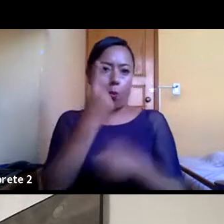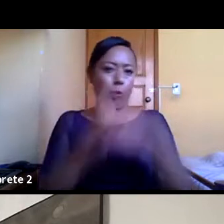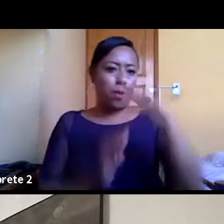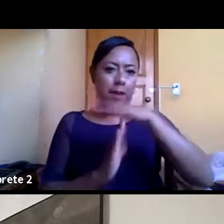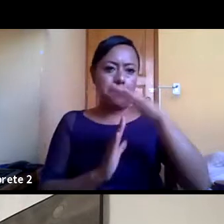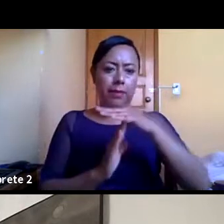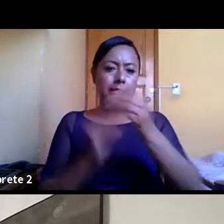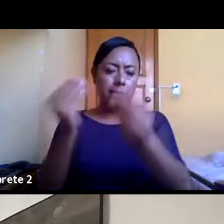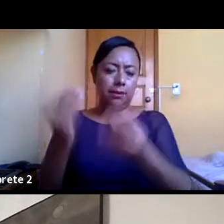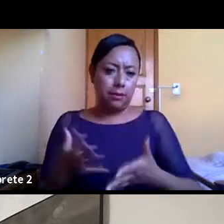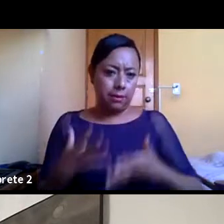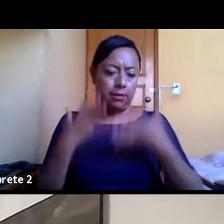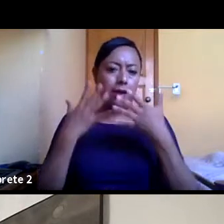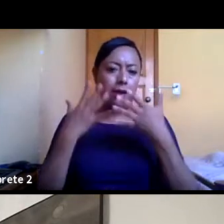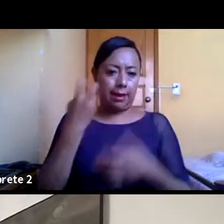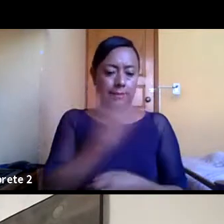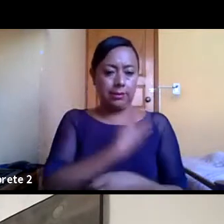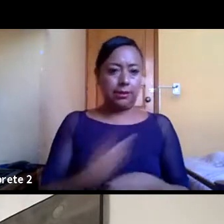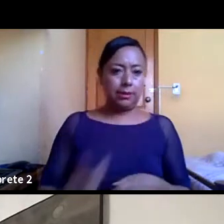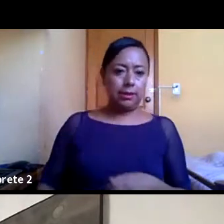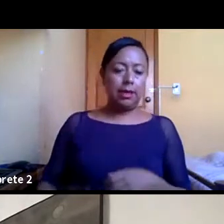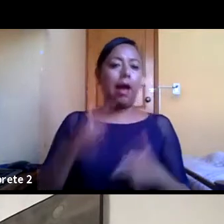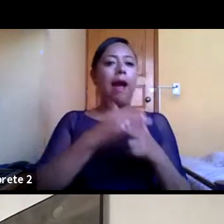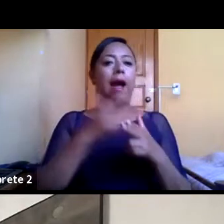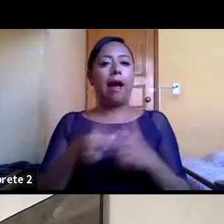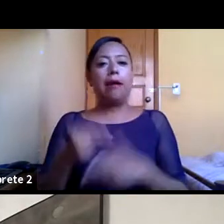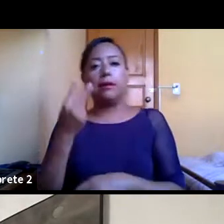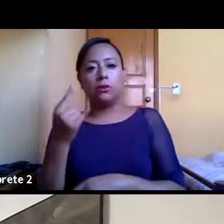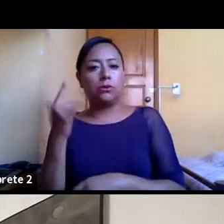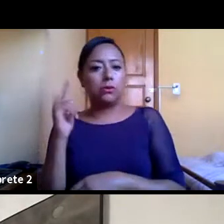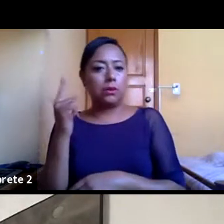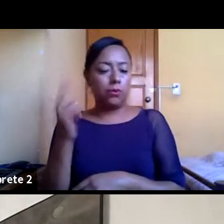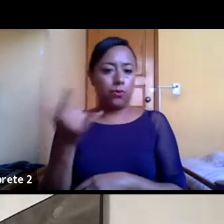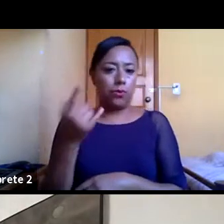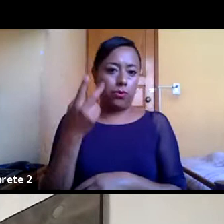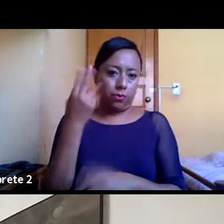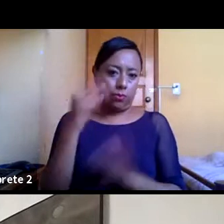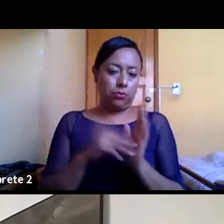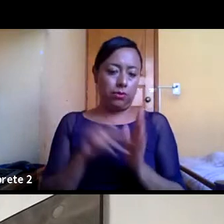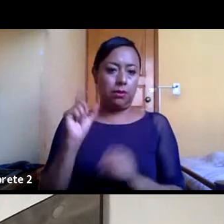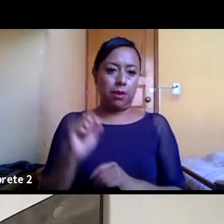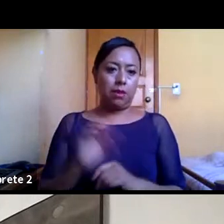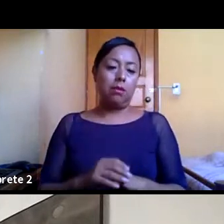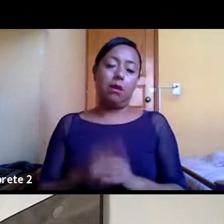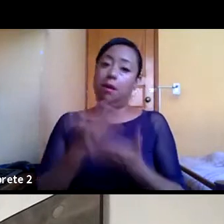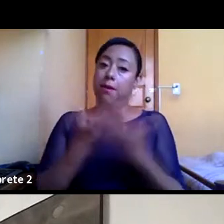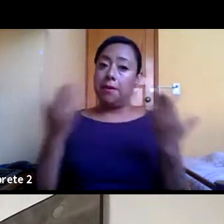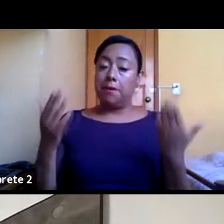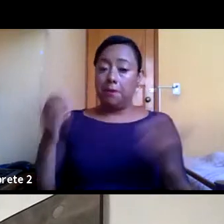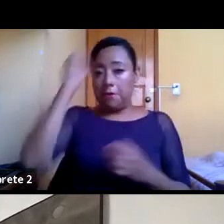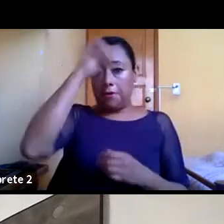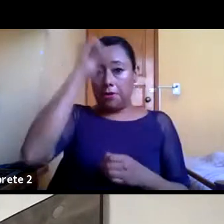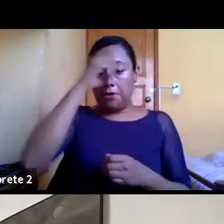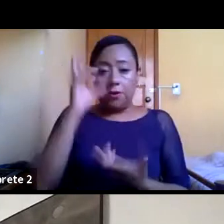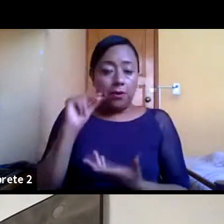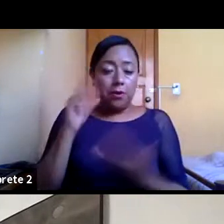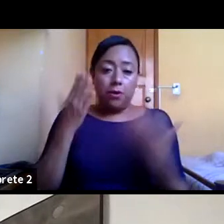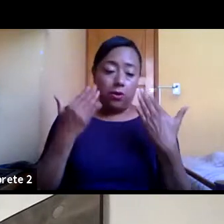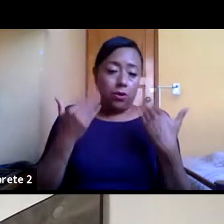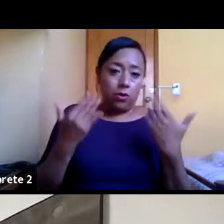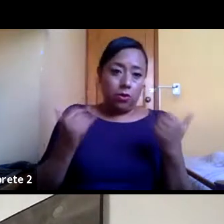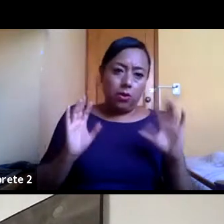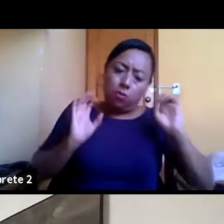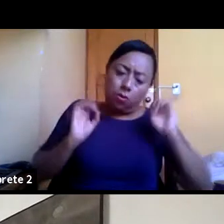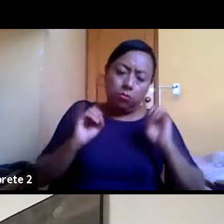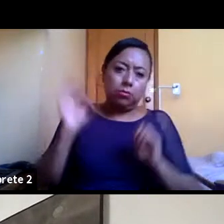el día jueves 2 de julio del presente. Y si no hay más comentarios, o si alguien desea hacer comentarios, más